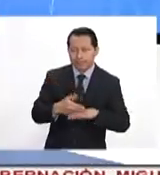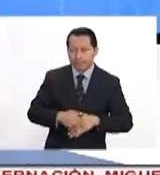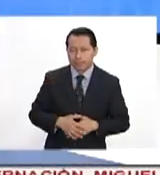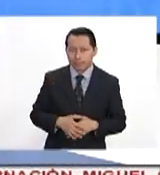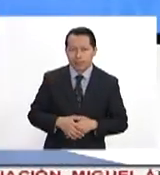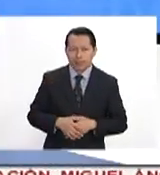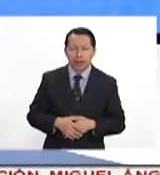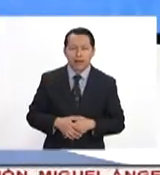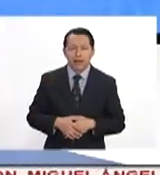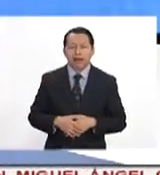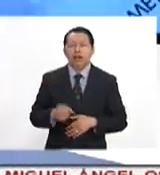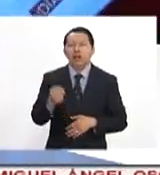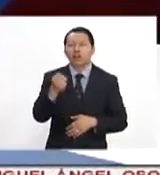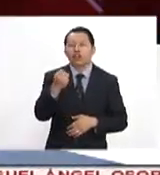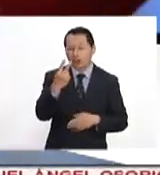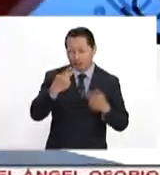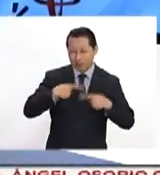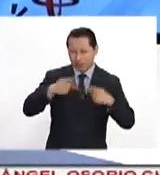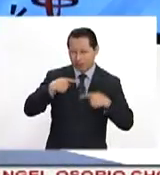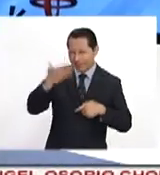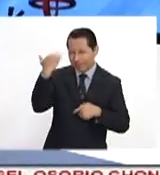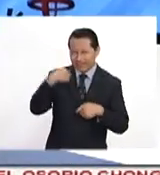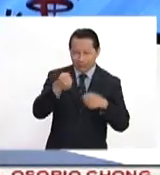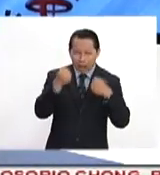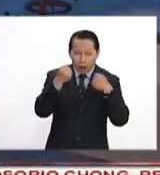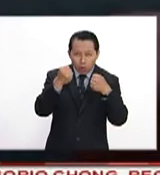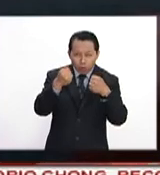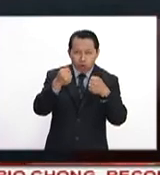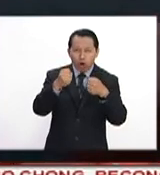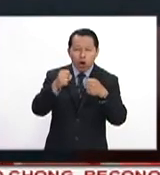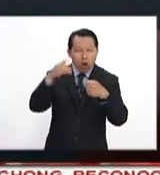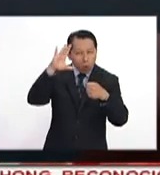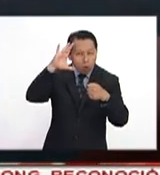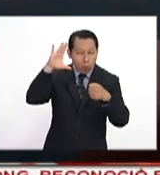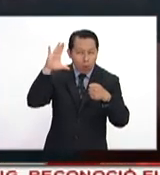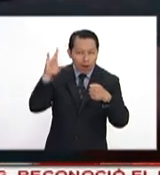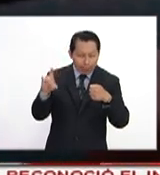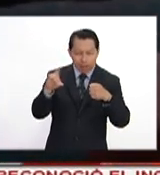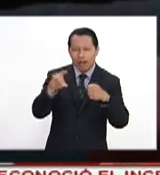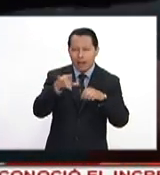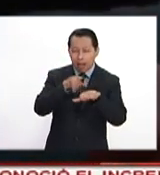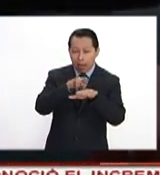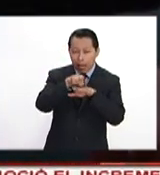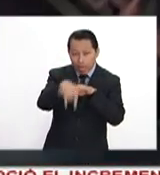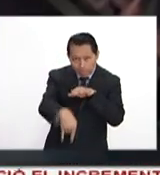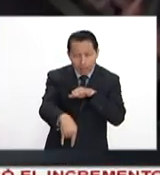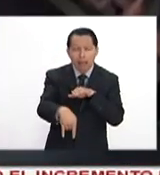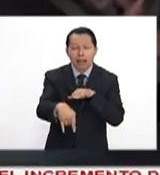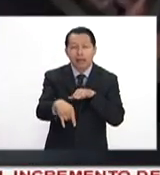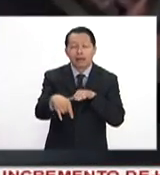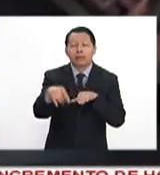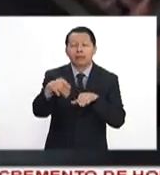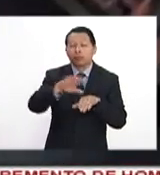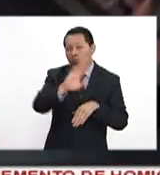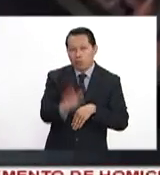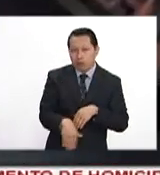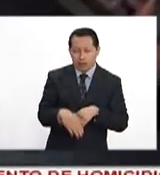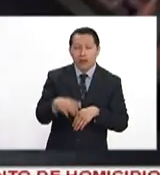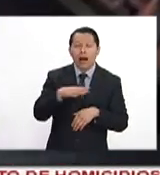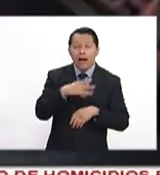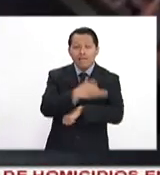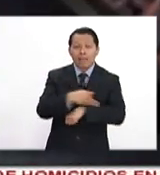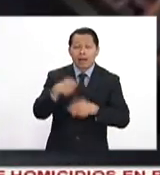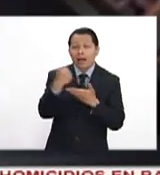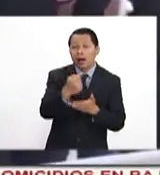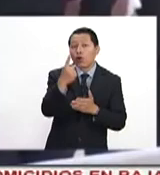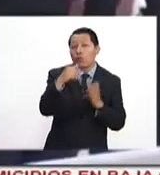Y los familiares de las 2 personas que fallecieron en el socavón del Paso Express en Cuernavaca rechazaron la indemnización de $1 millón que